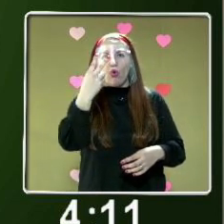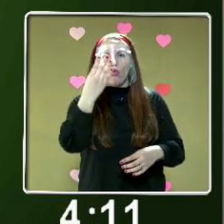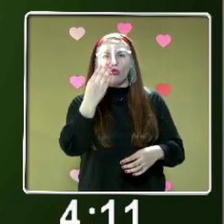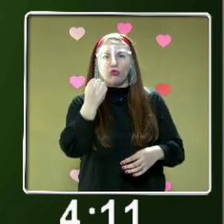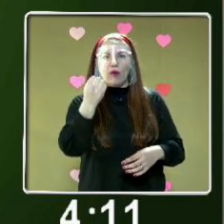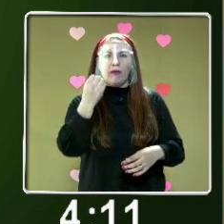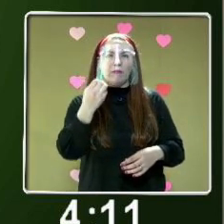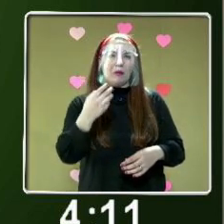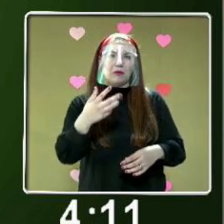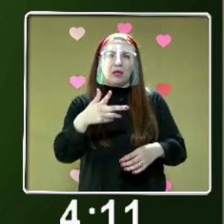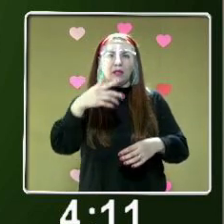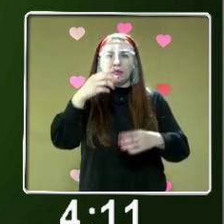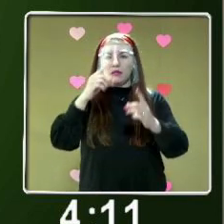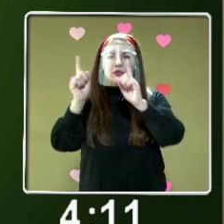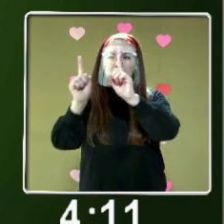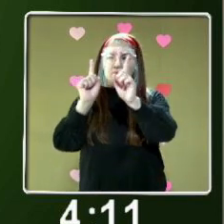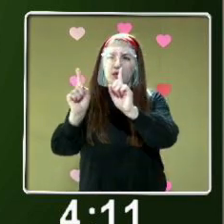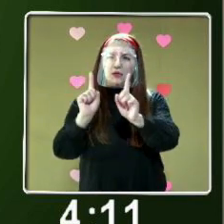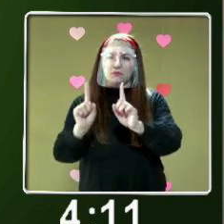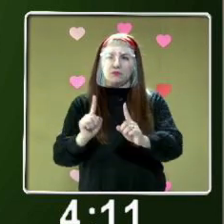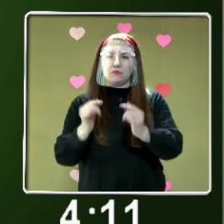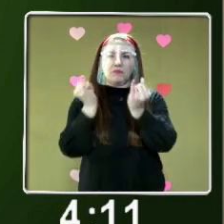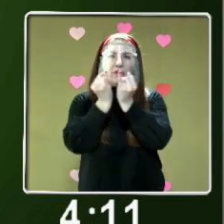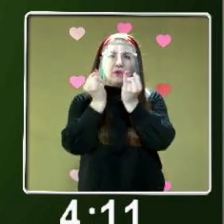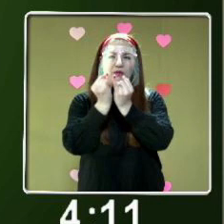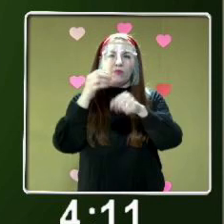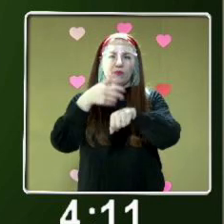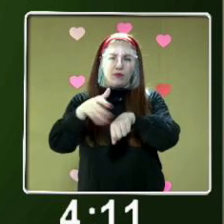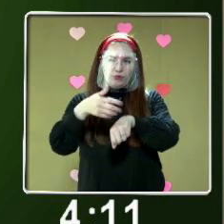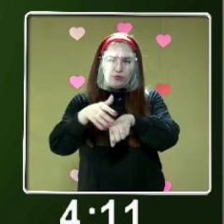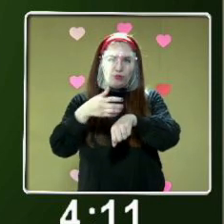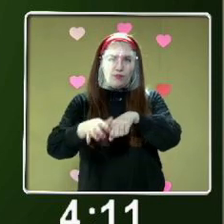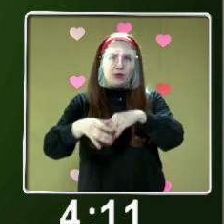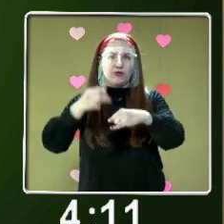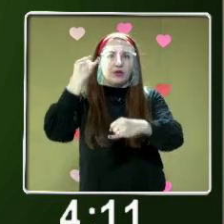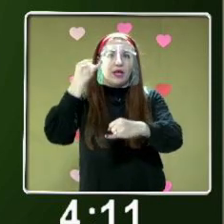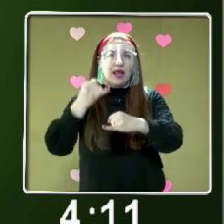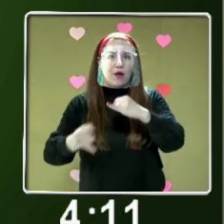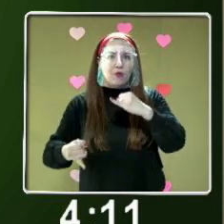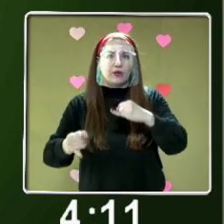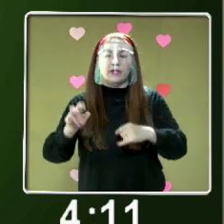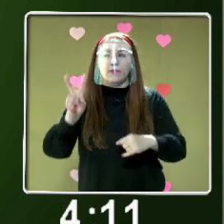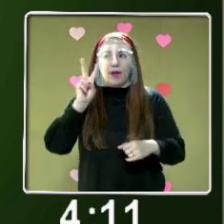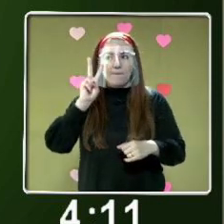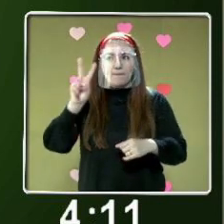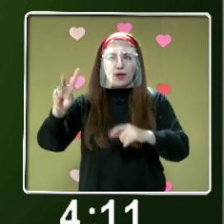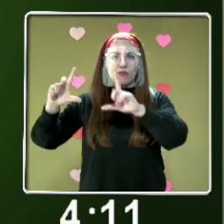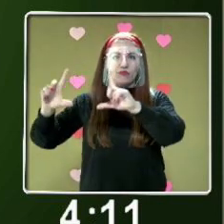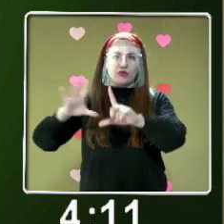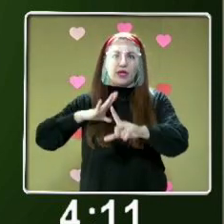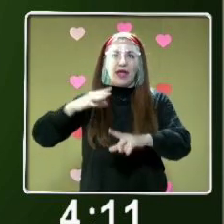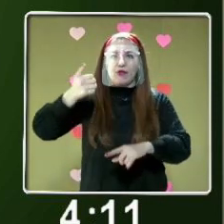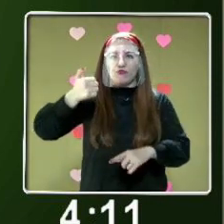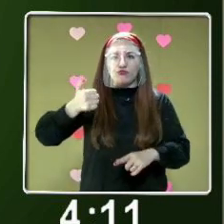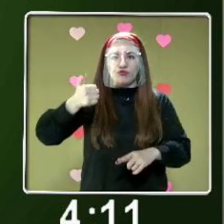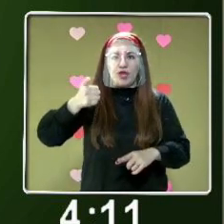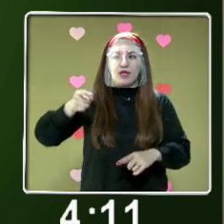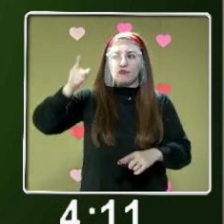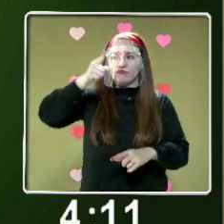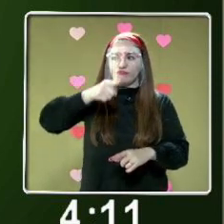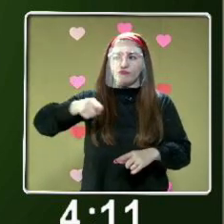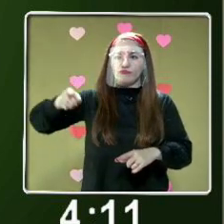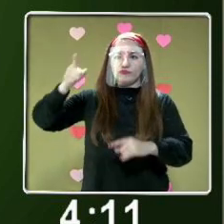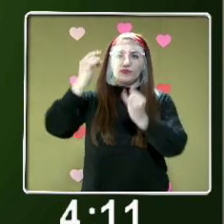uno corresponde al de enfrente, maestra. Okay. ¿Y en la última, maestra? En la última se observa el 6 con unas flechitas que da igual